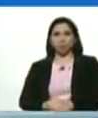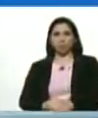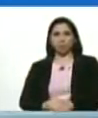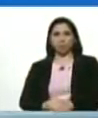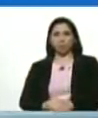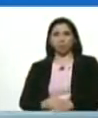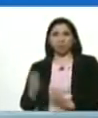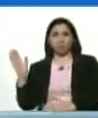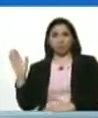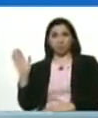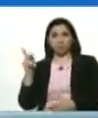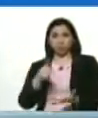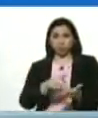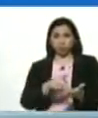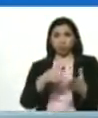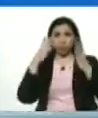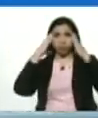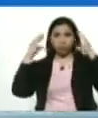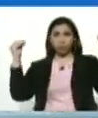exterior